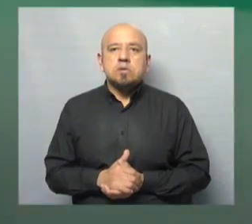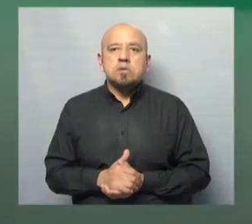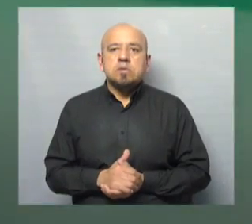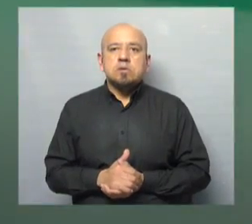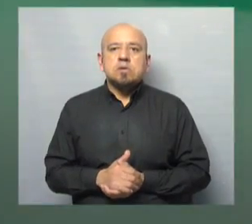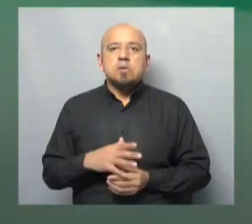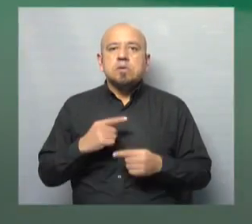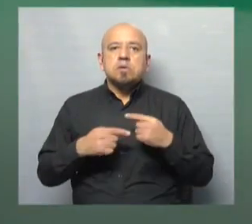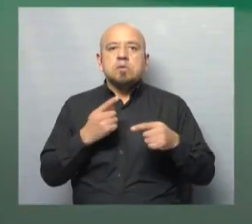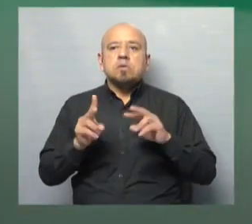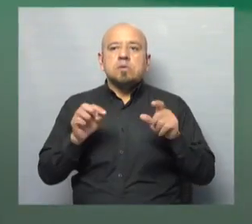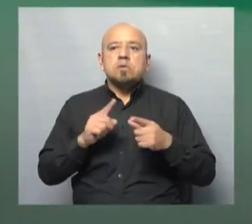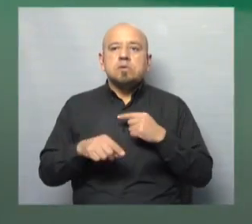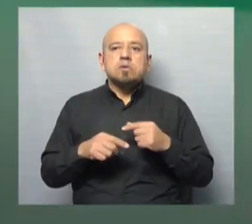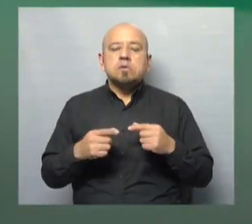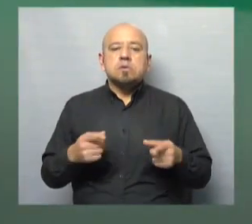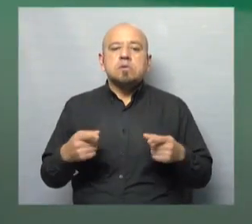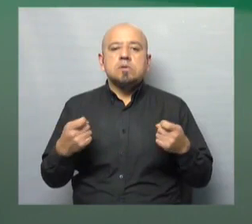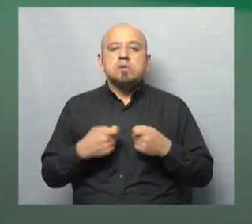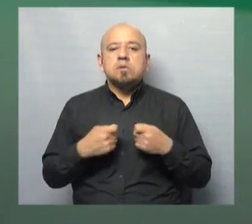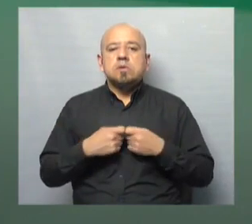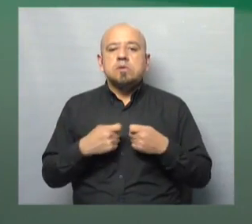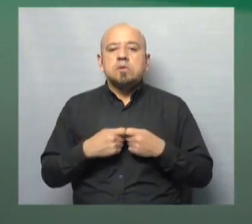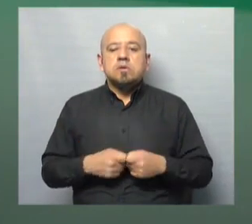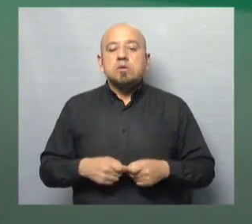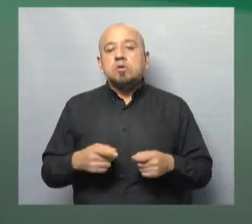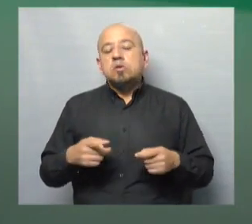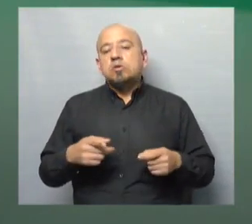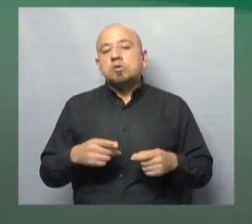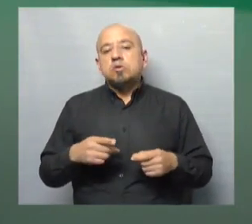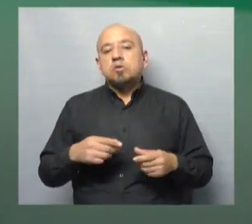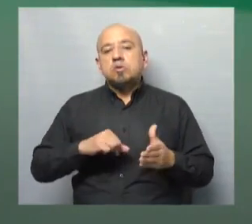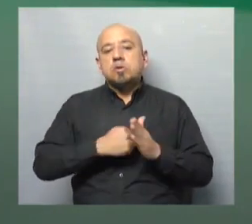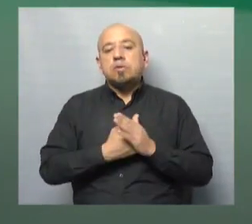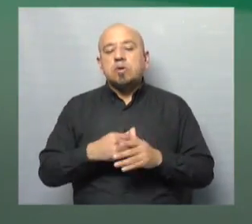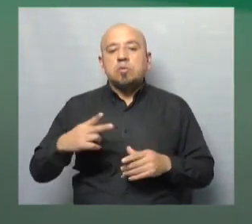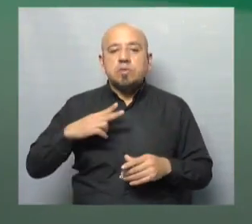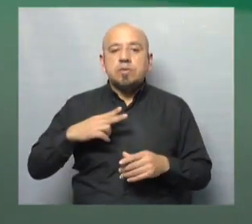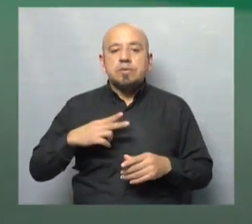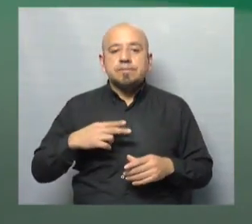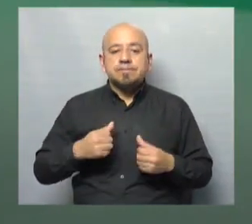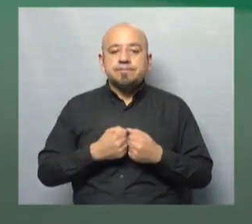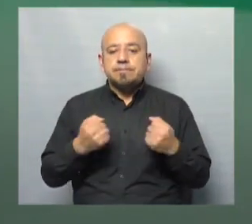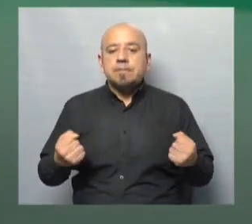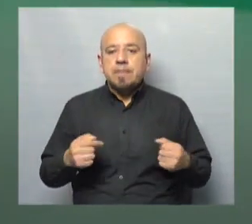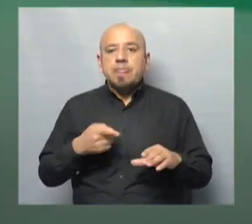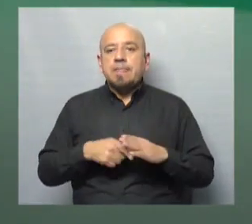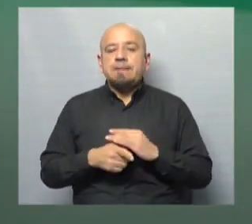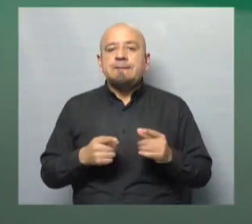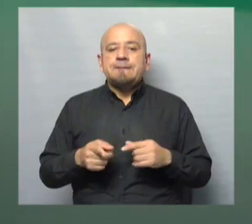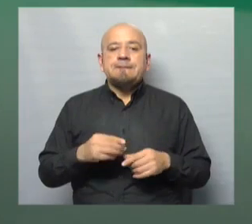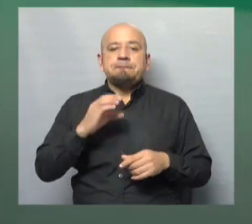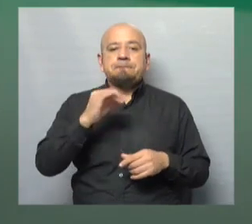otros temas la asociación de bancos privados del uruguay profundizó las medidas por el conflicto con el